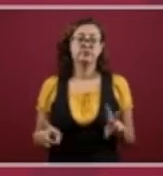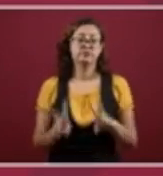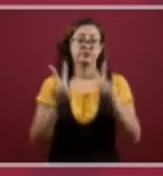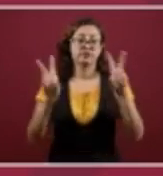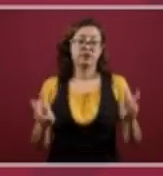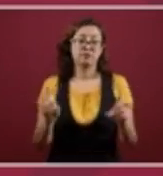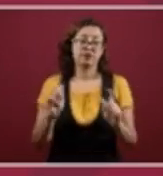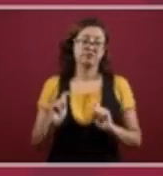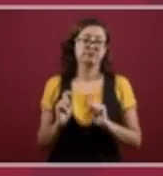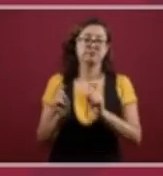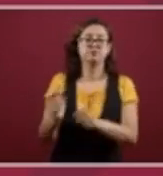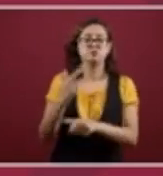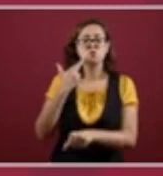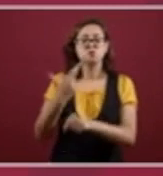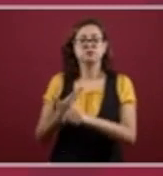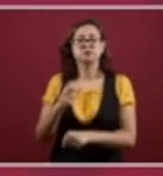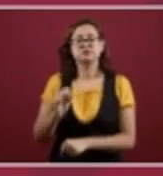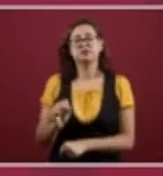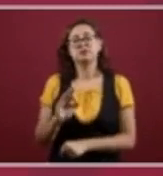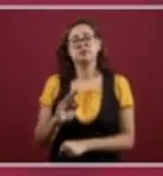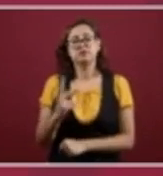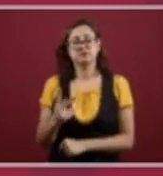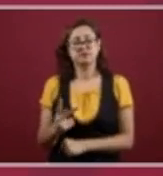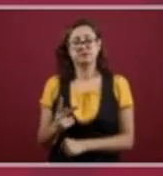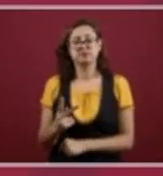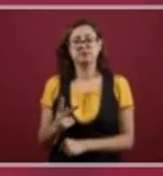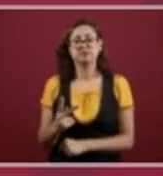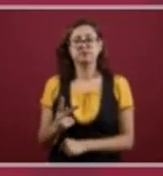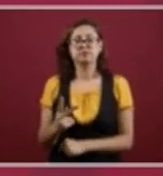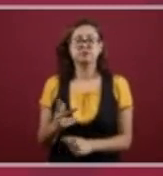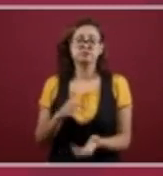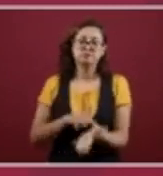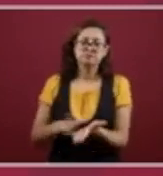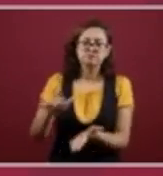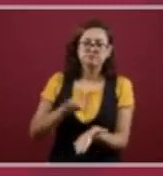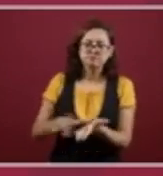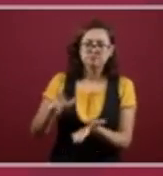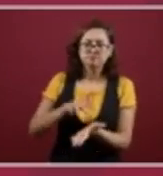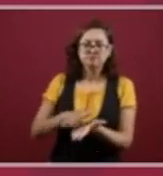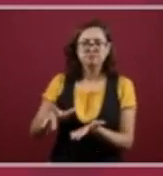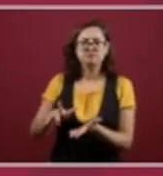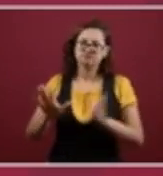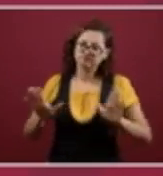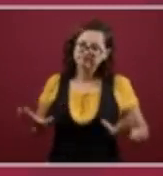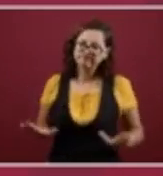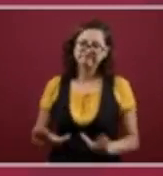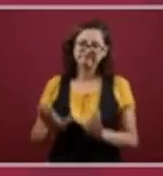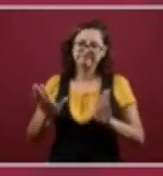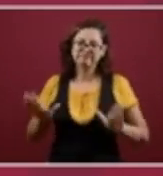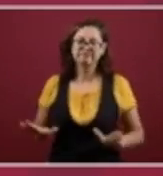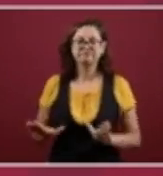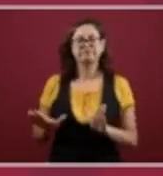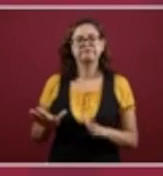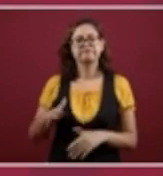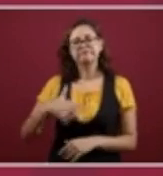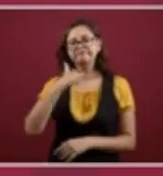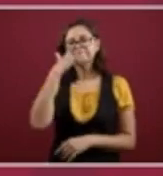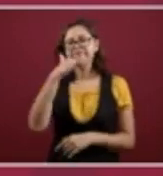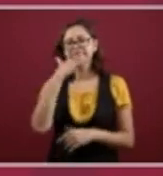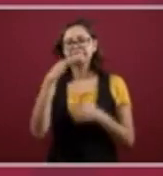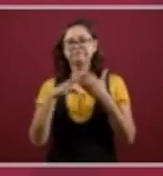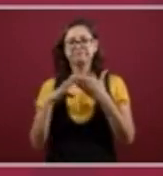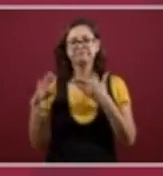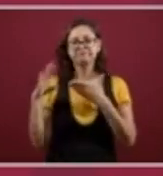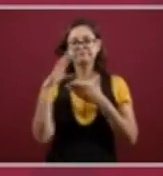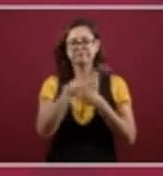Secretaría de la Función Pública en el apoyo para reforzar el combate a la